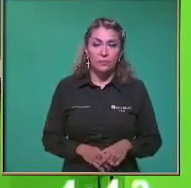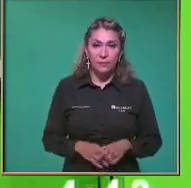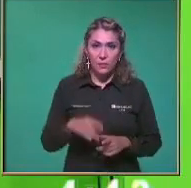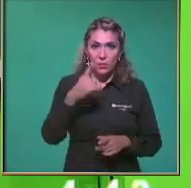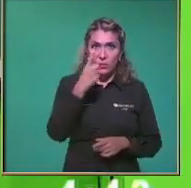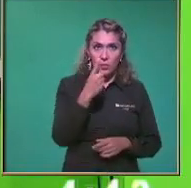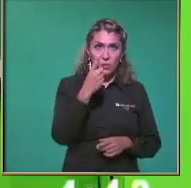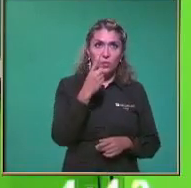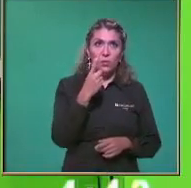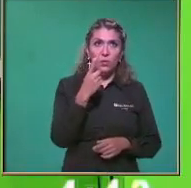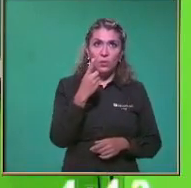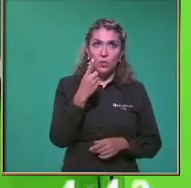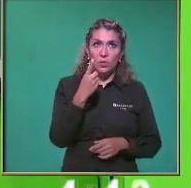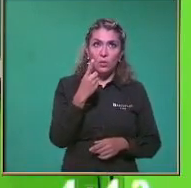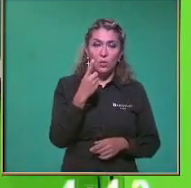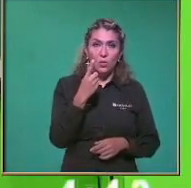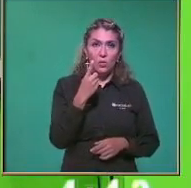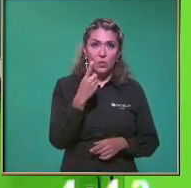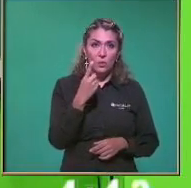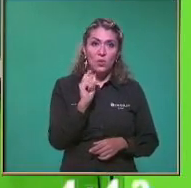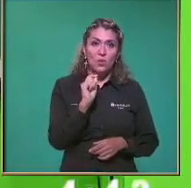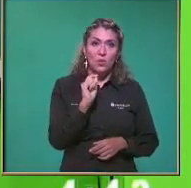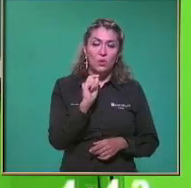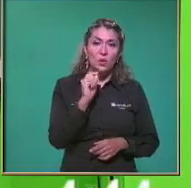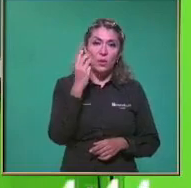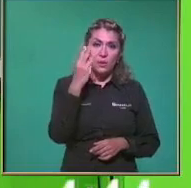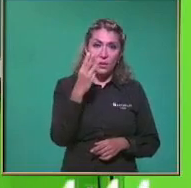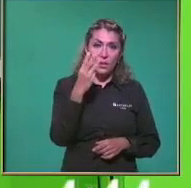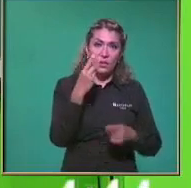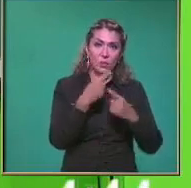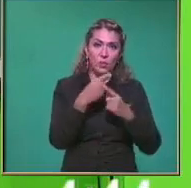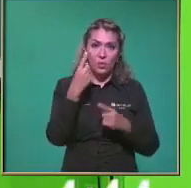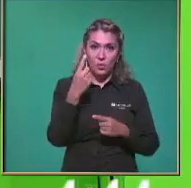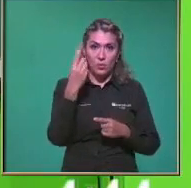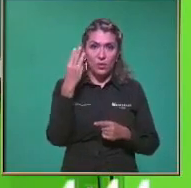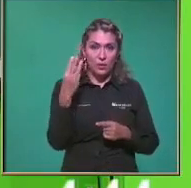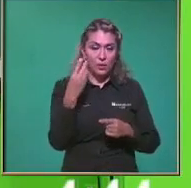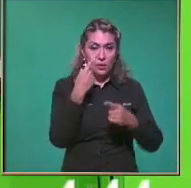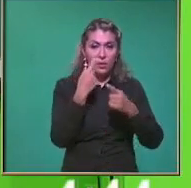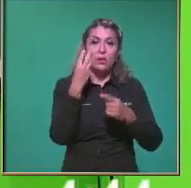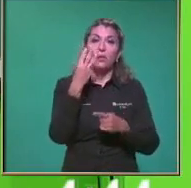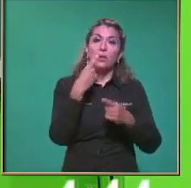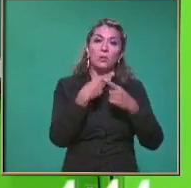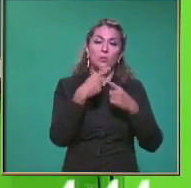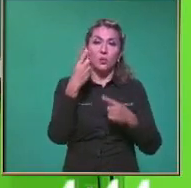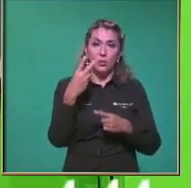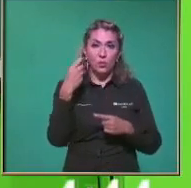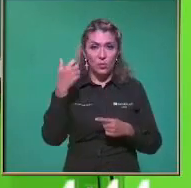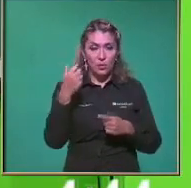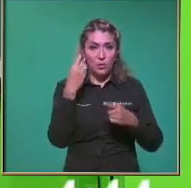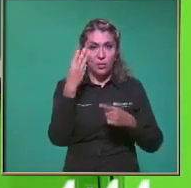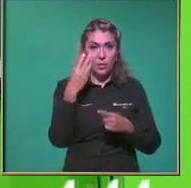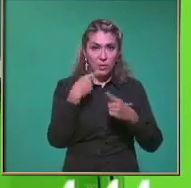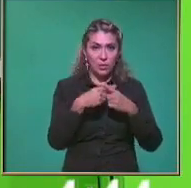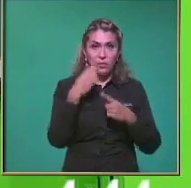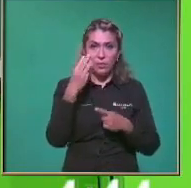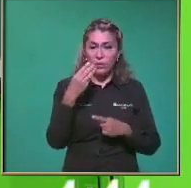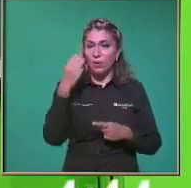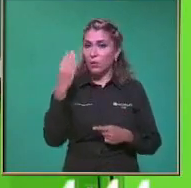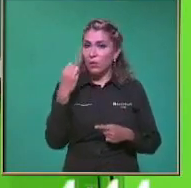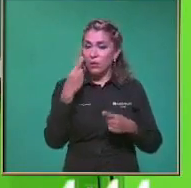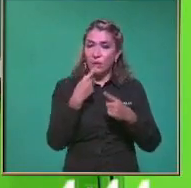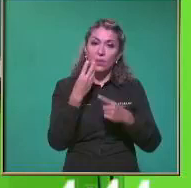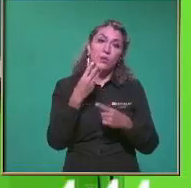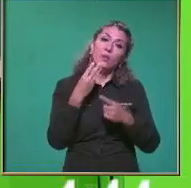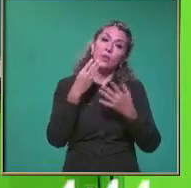1, perdón, son tercios, 3 por 1, 3, 3 por 2, 6, 3 por 3, 9, 3 por 4, 12, 3